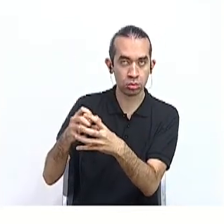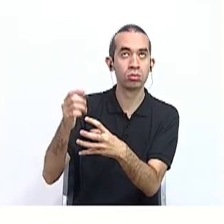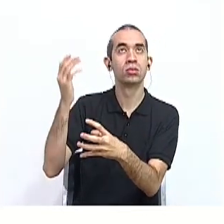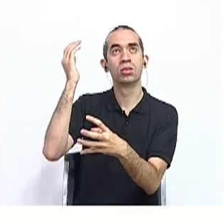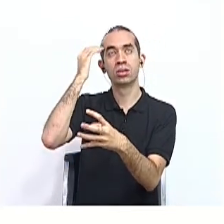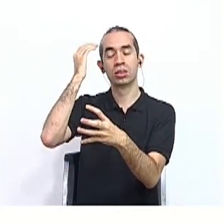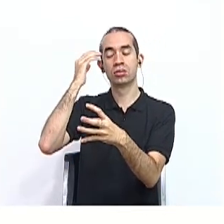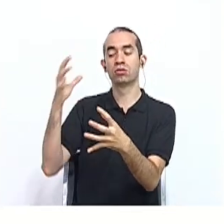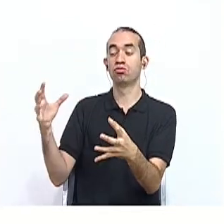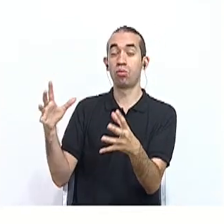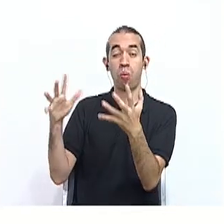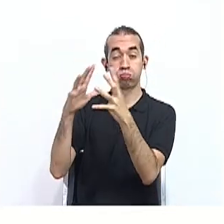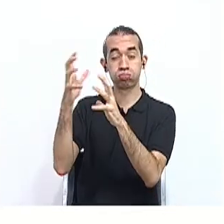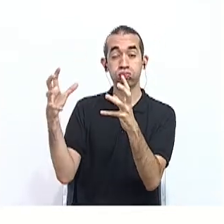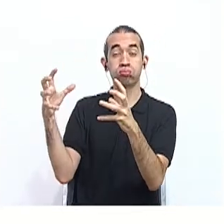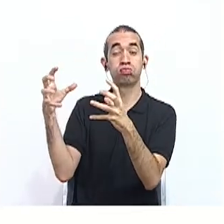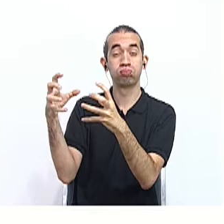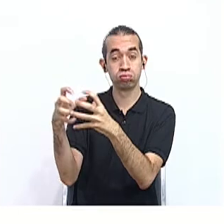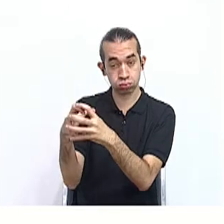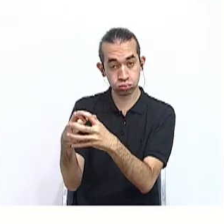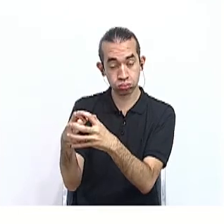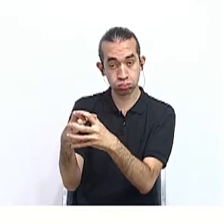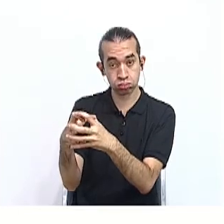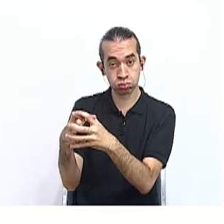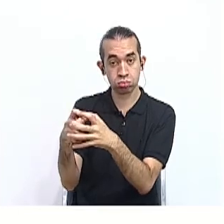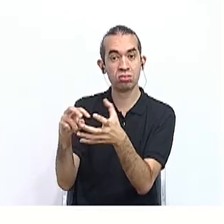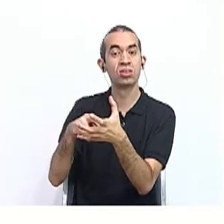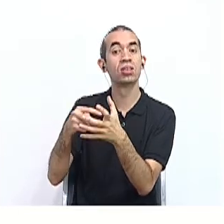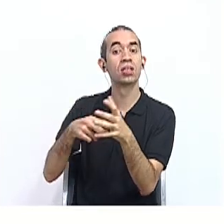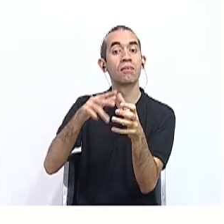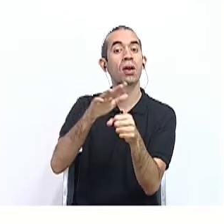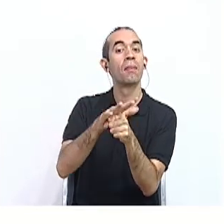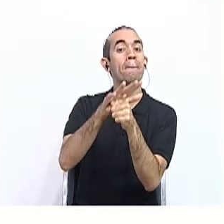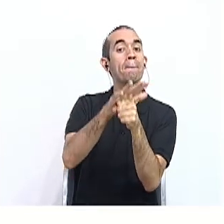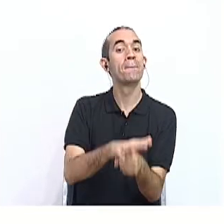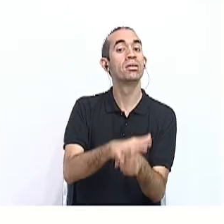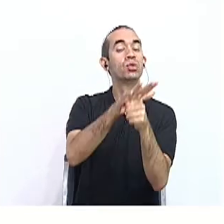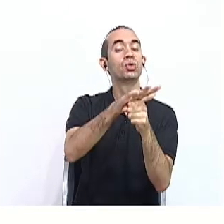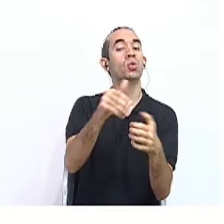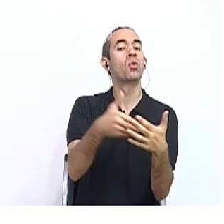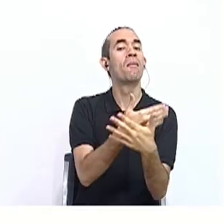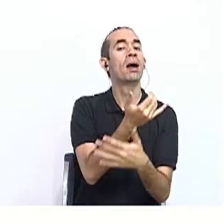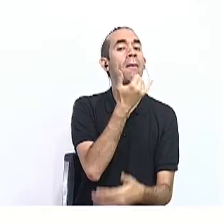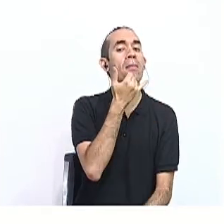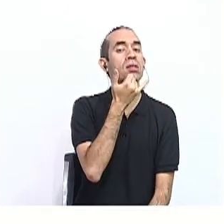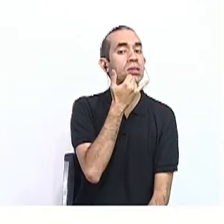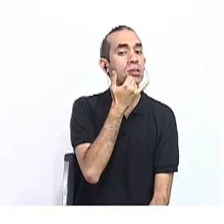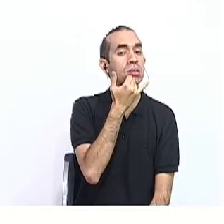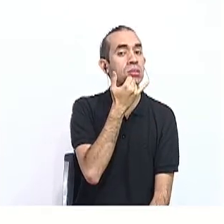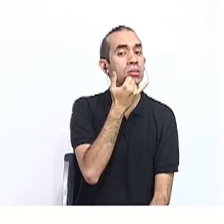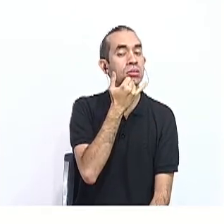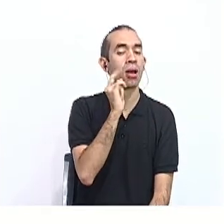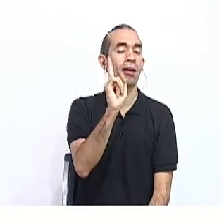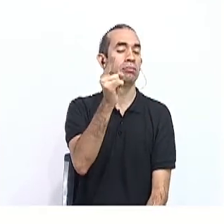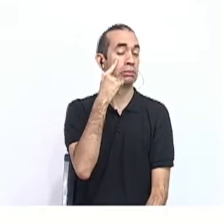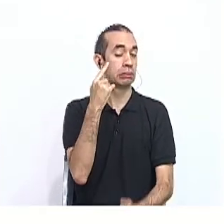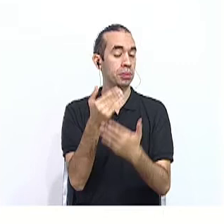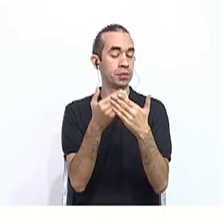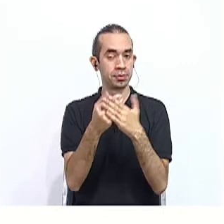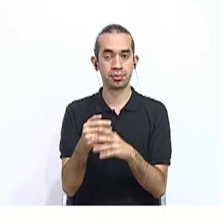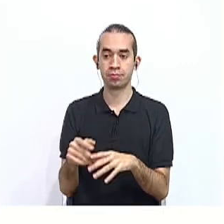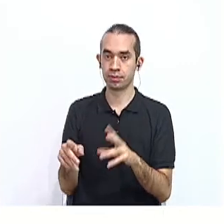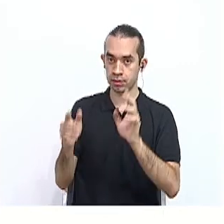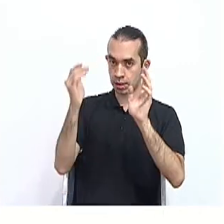se logra disminuir el volumen a la mitad, ¿qué va a pasar con la nueva presión? Muy bien, ya lo vamos a comprobar. Si la